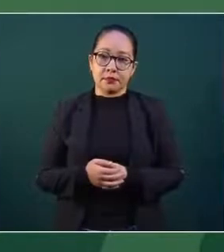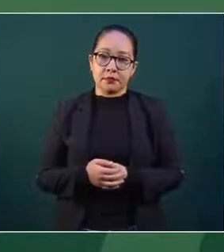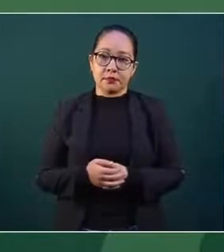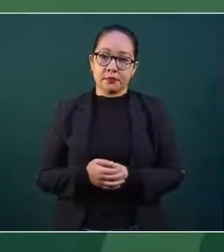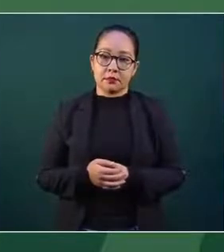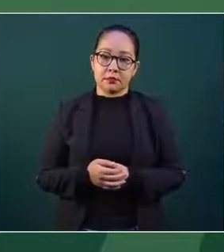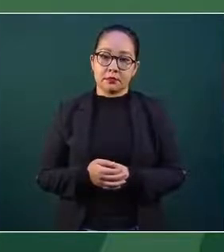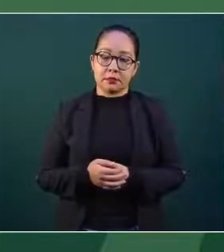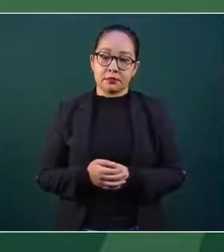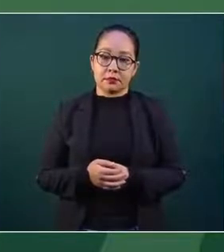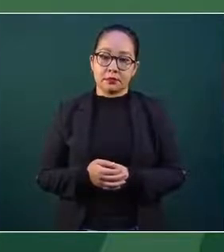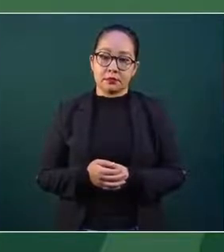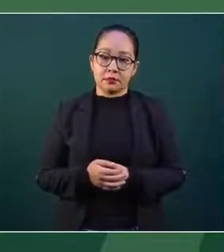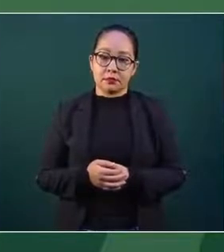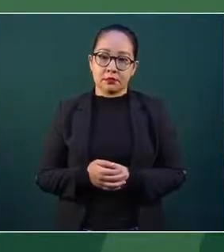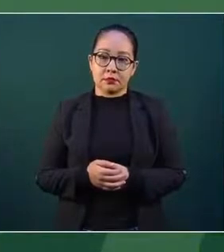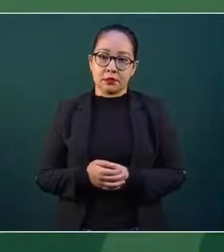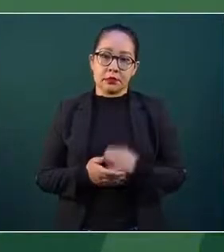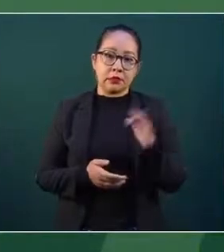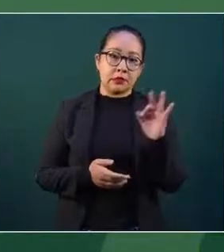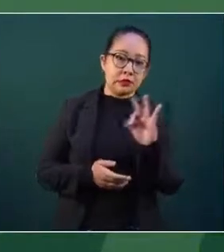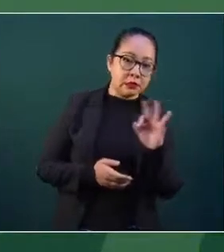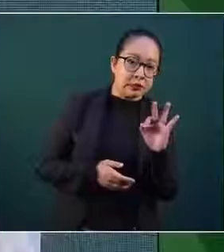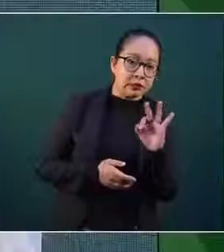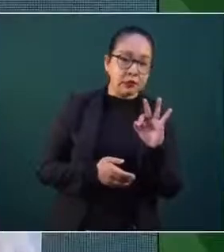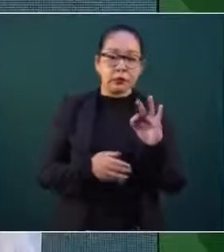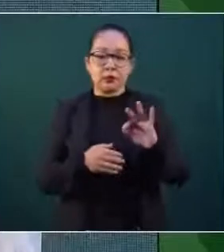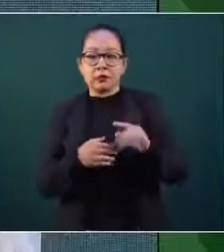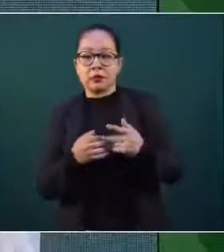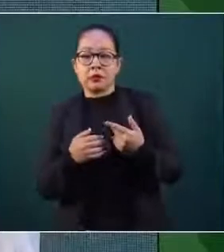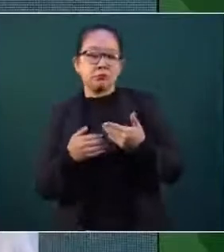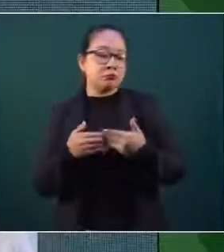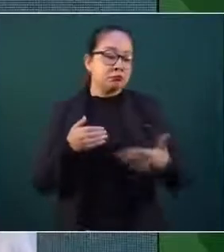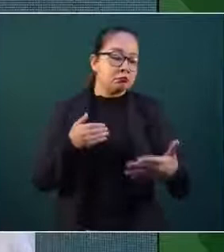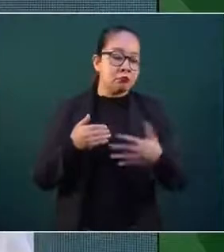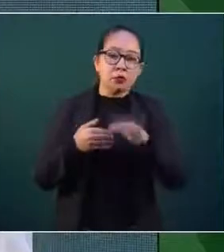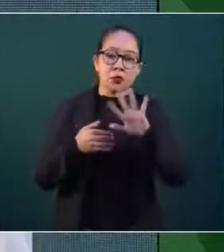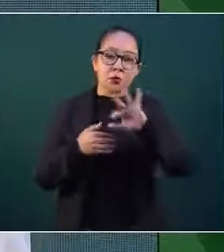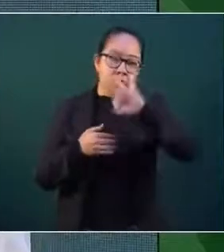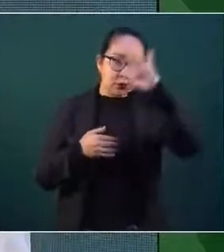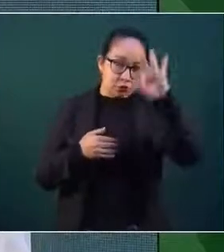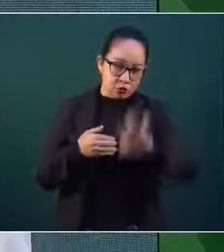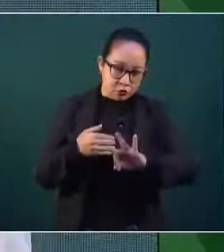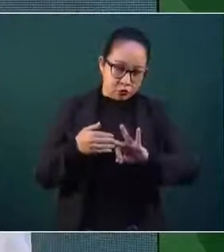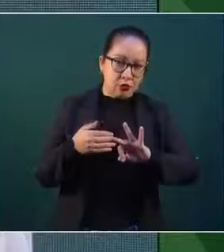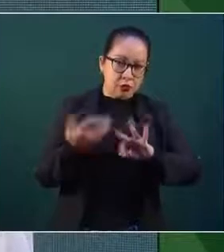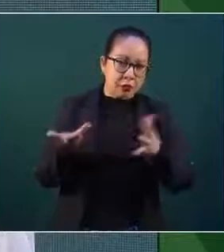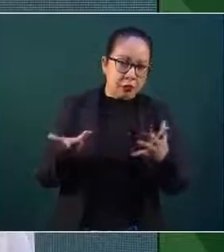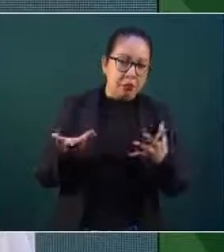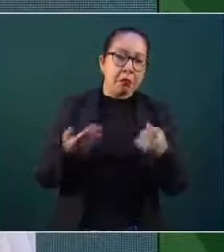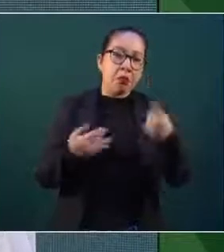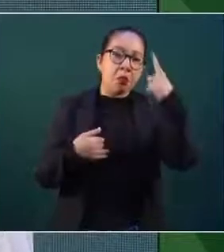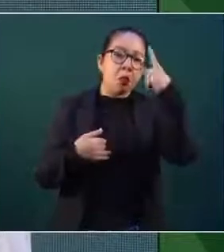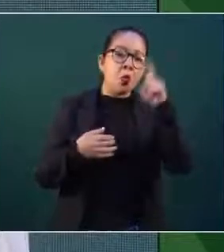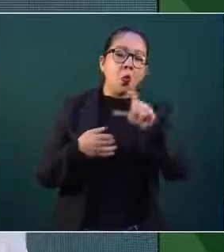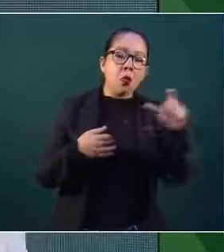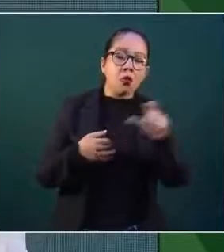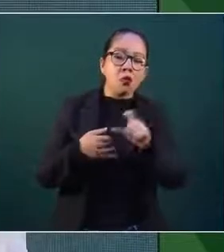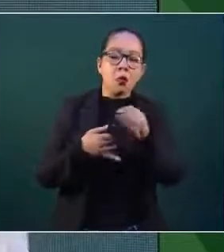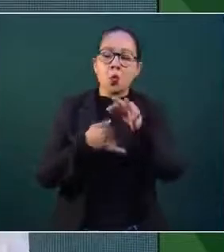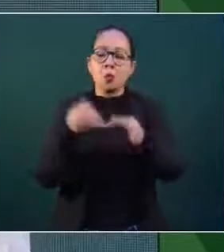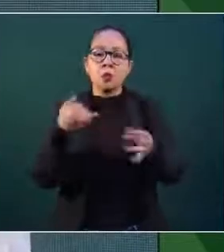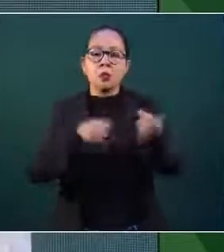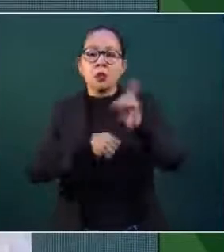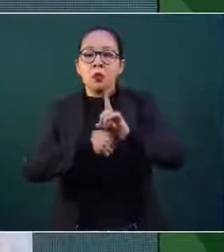el mes estamos ya en el 50% de vacunación para mayores de